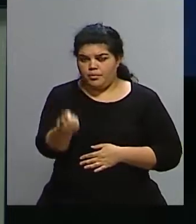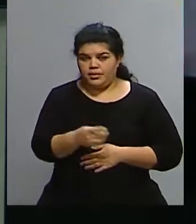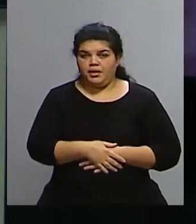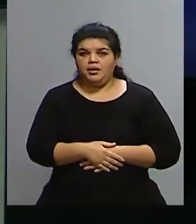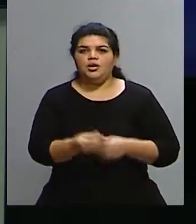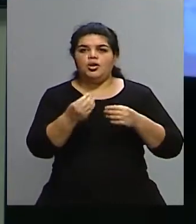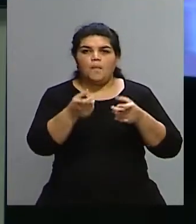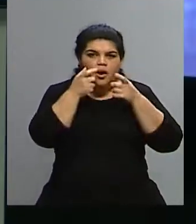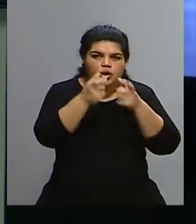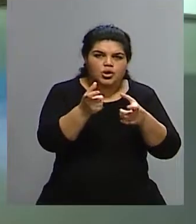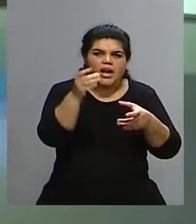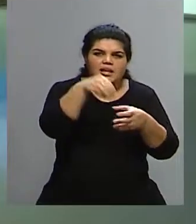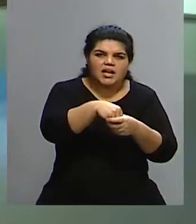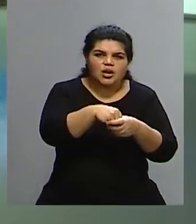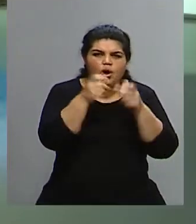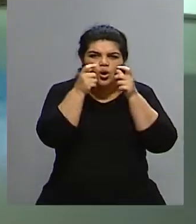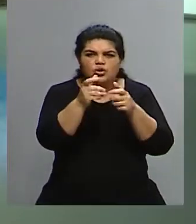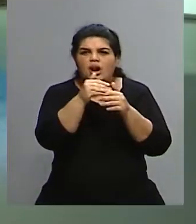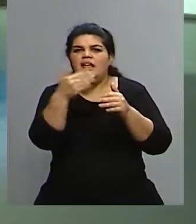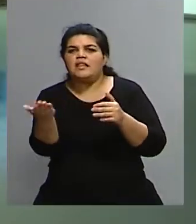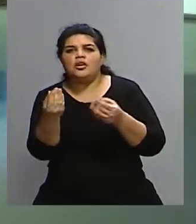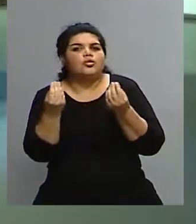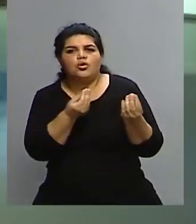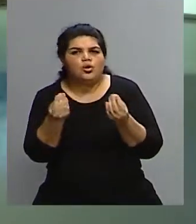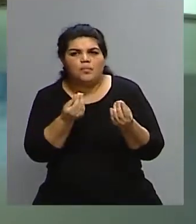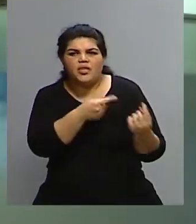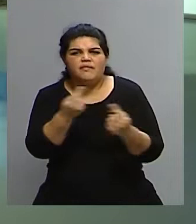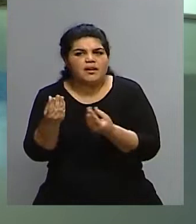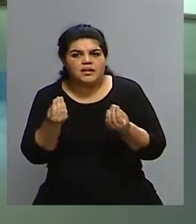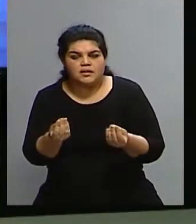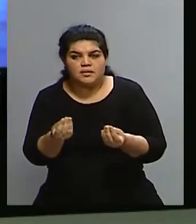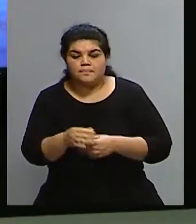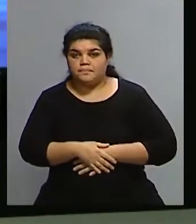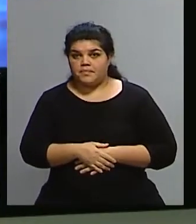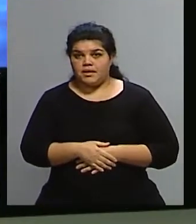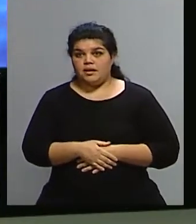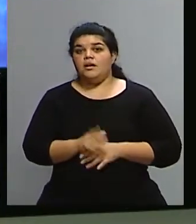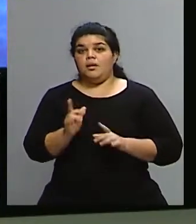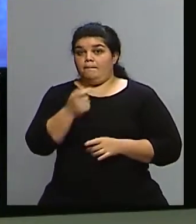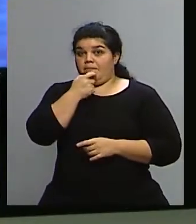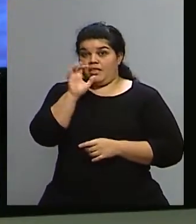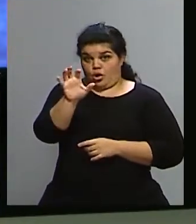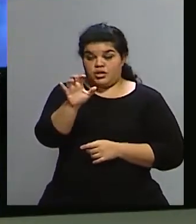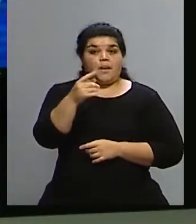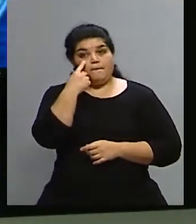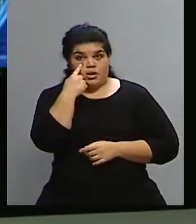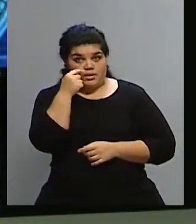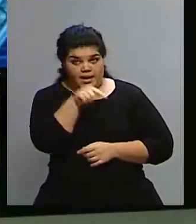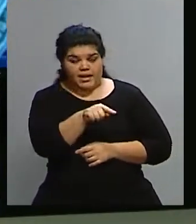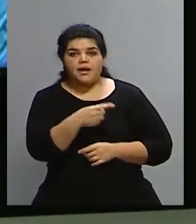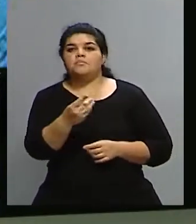interno y externo? Bueno, fundamentalmente en la provincia de Mendoza y municipios, el tribunal, la Constitución